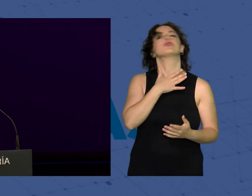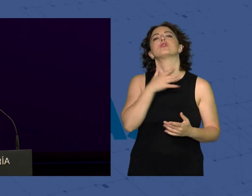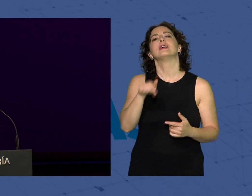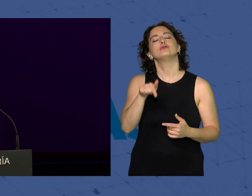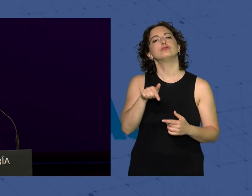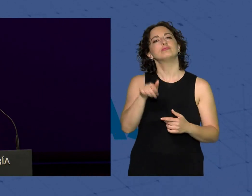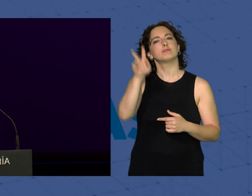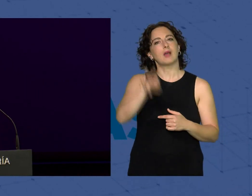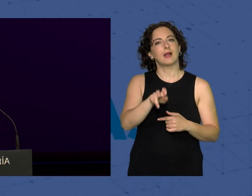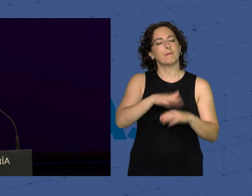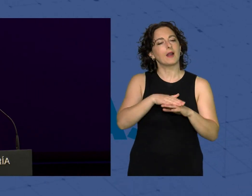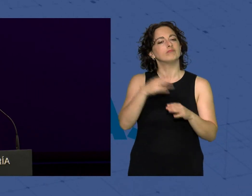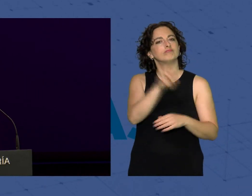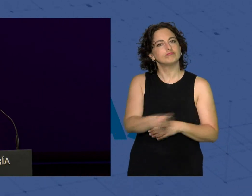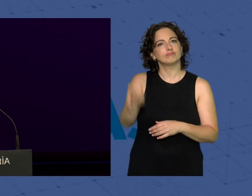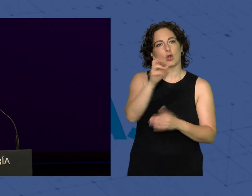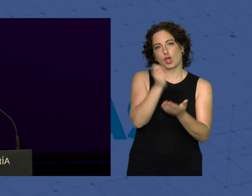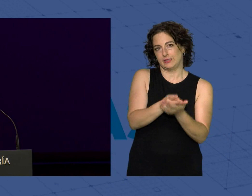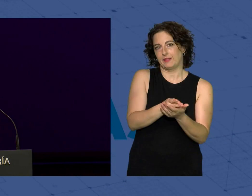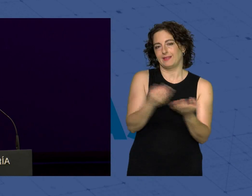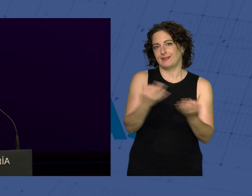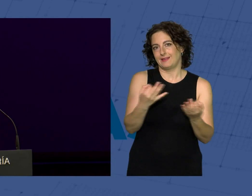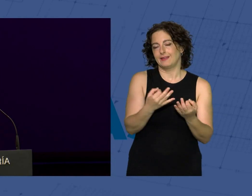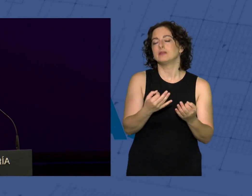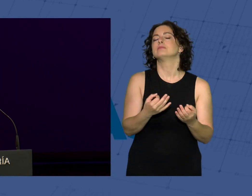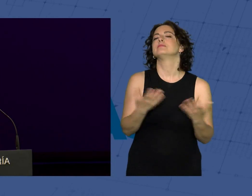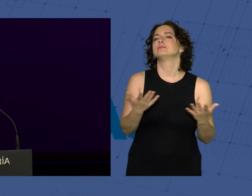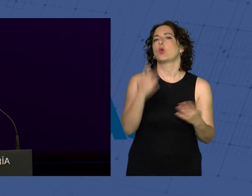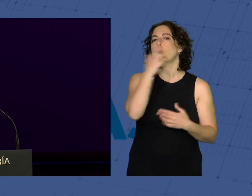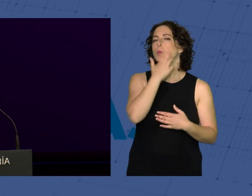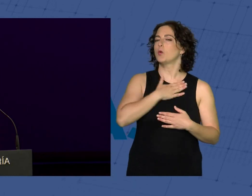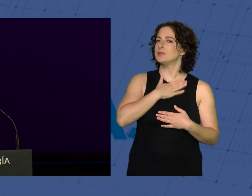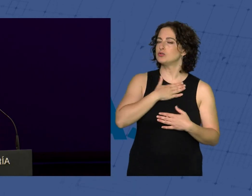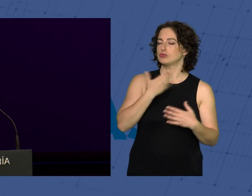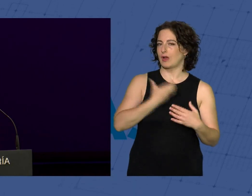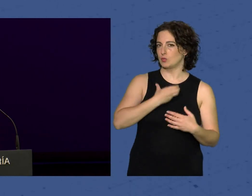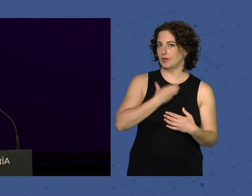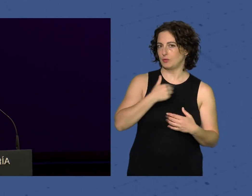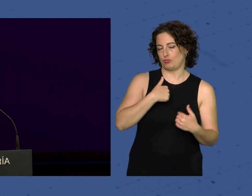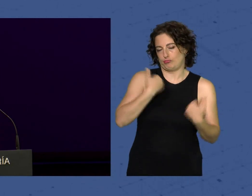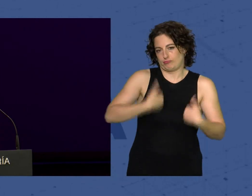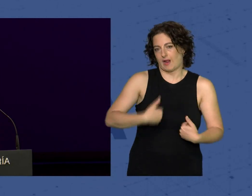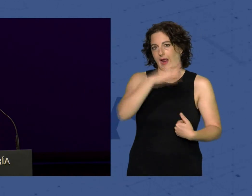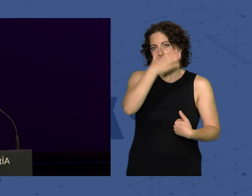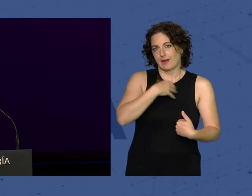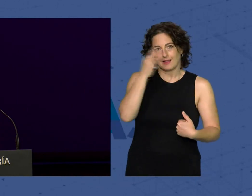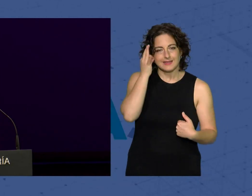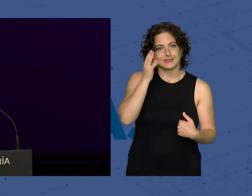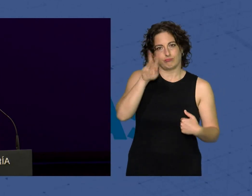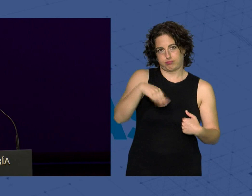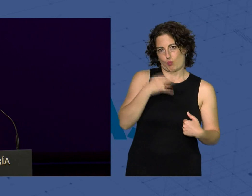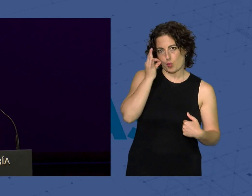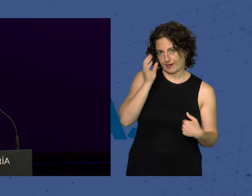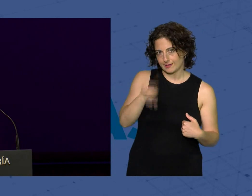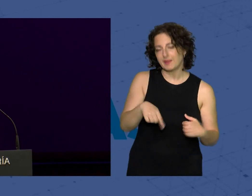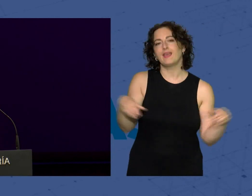sirva para reiterar, una vez más, nuestro compromiso personal del Ayuntamiento, como alcaldesa y como mujer y